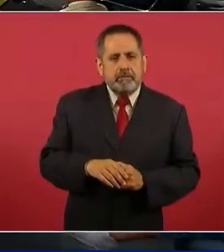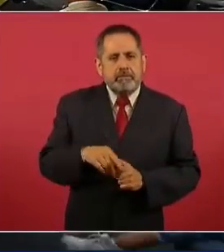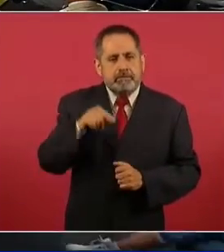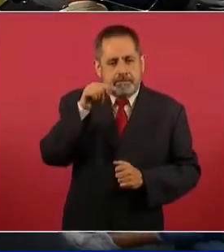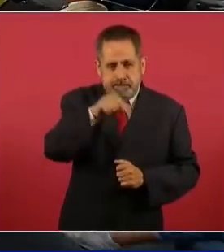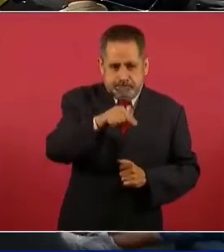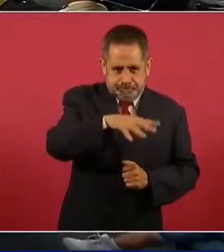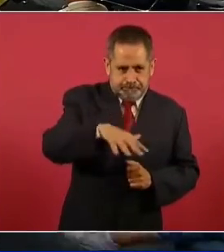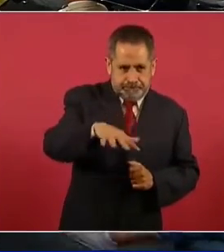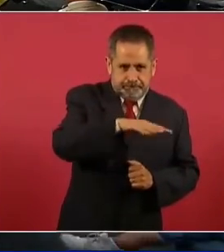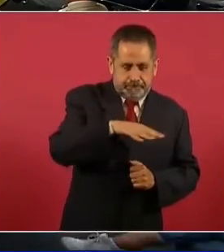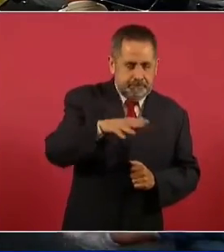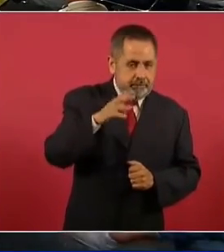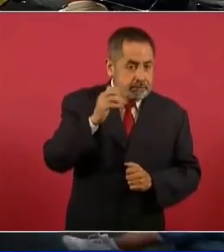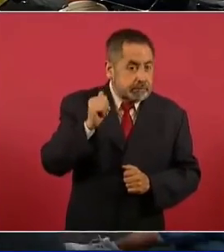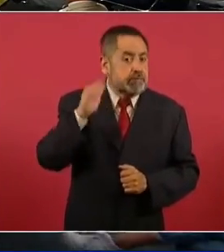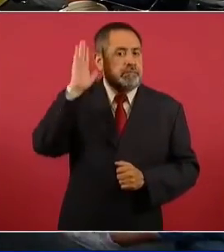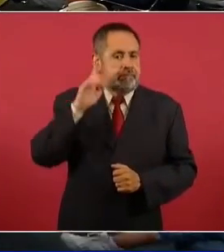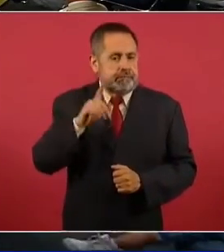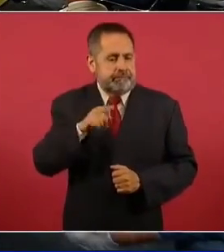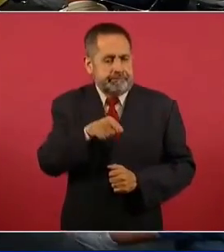era un militar